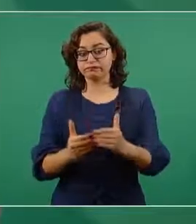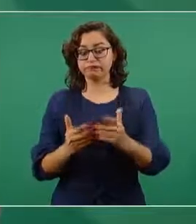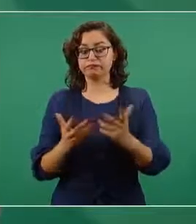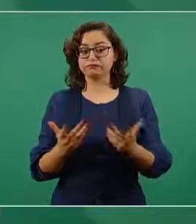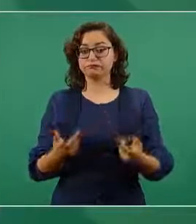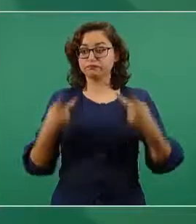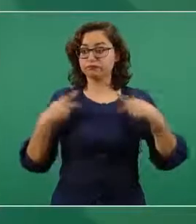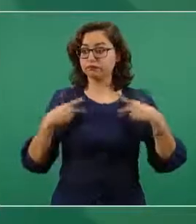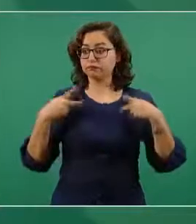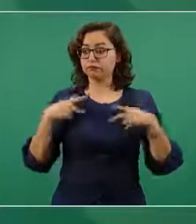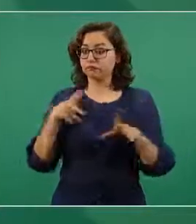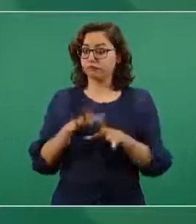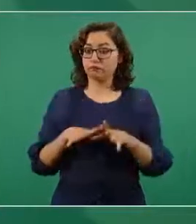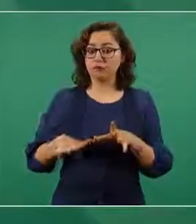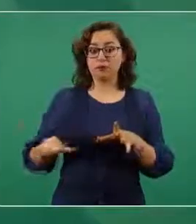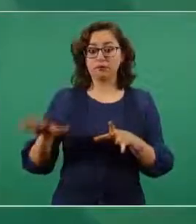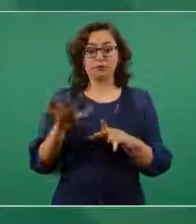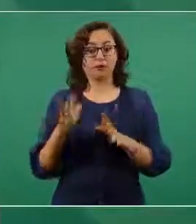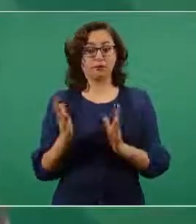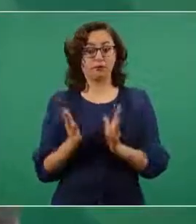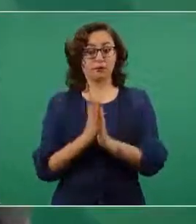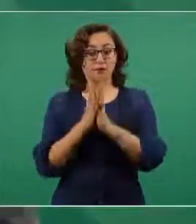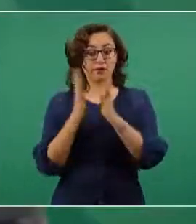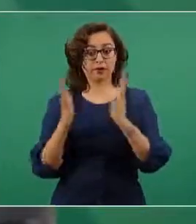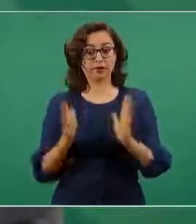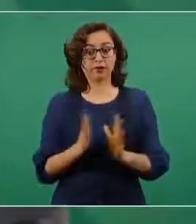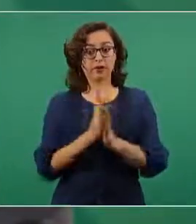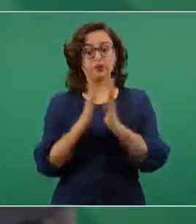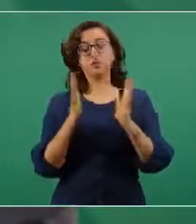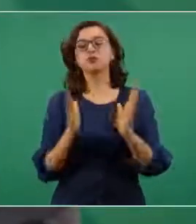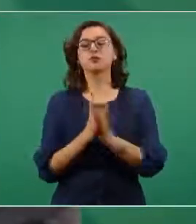participativo, lo más importante